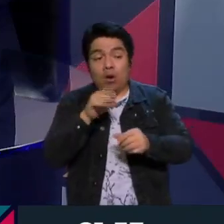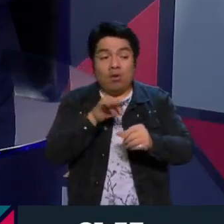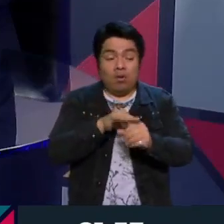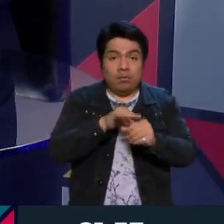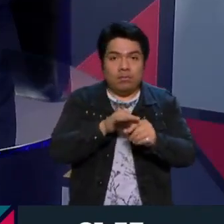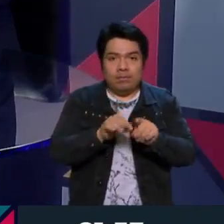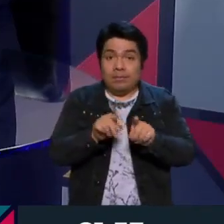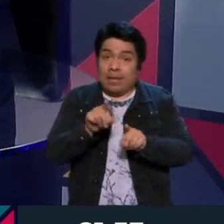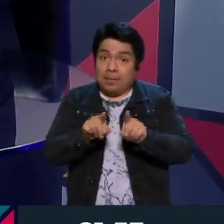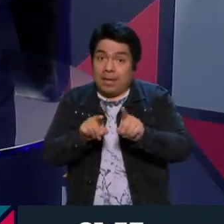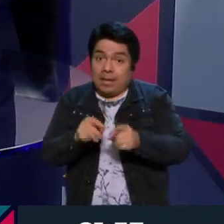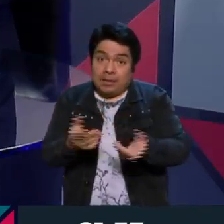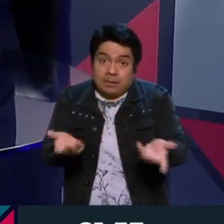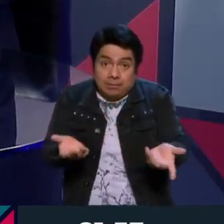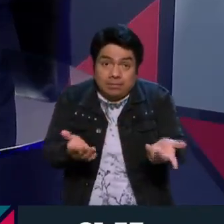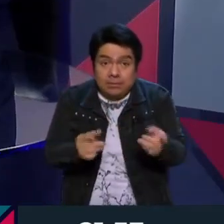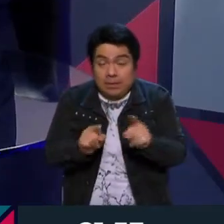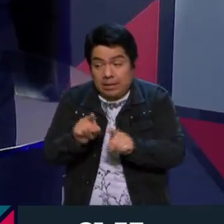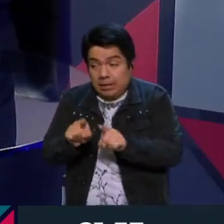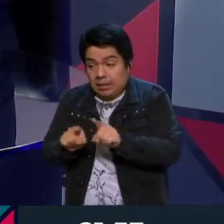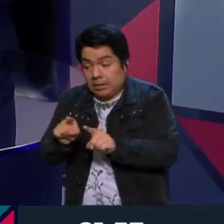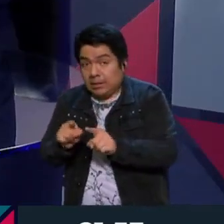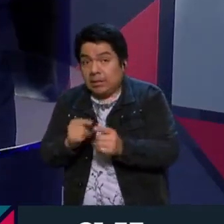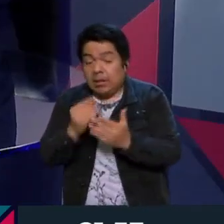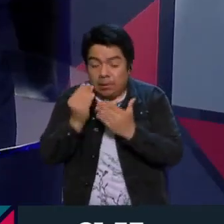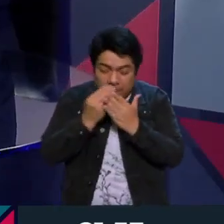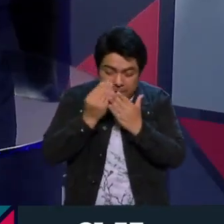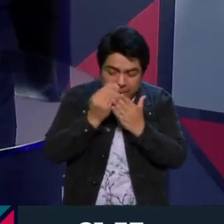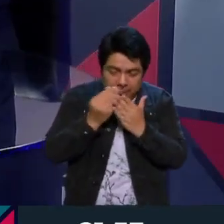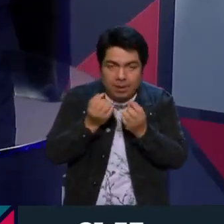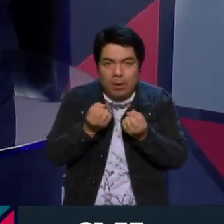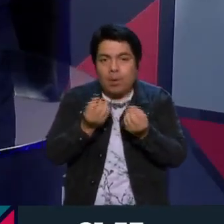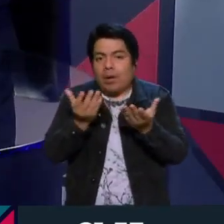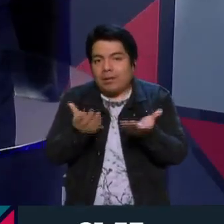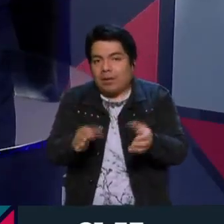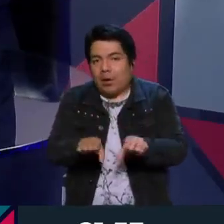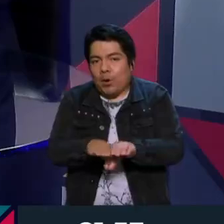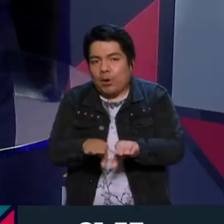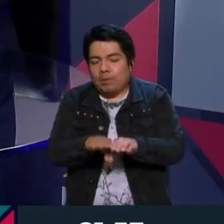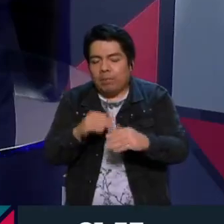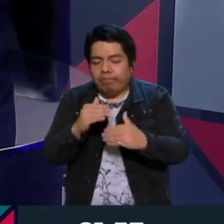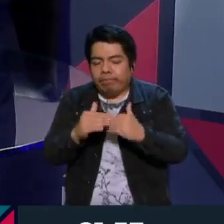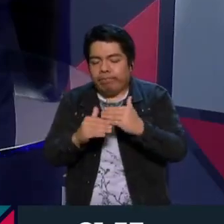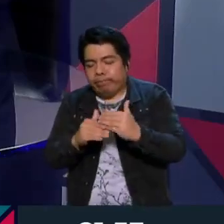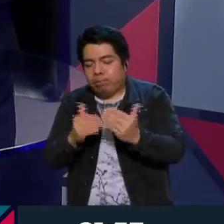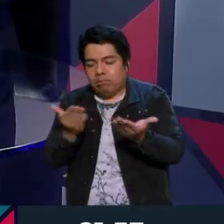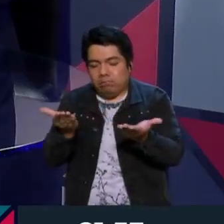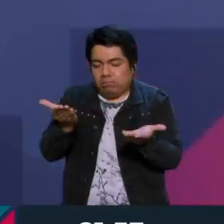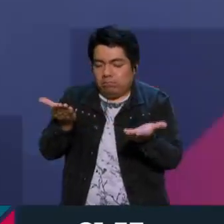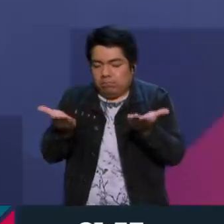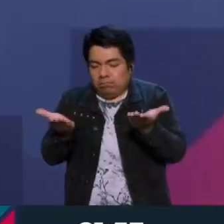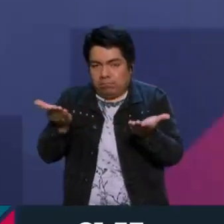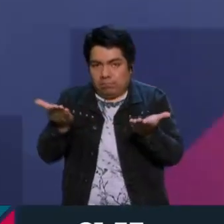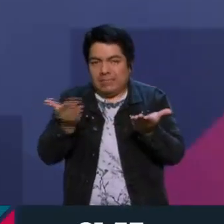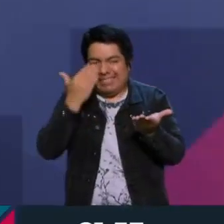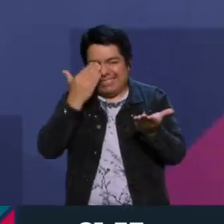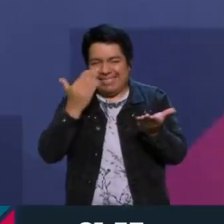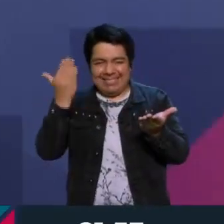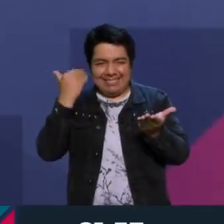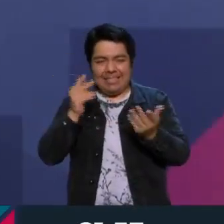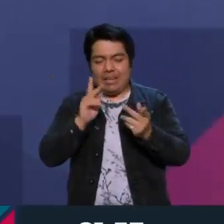del modelo y depende cómo se contabiliza. Entonces, ¿cómo fuimos viendo esto? En paralelo, pues lo platicamos ya